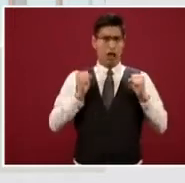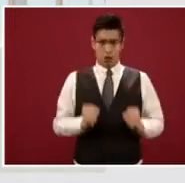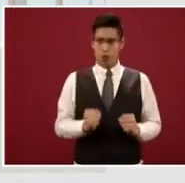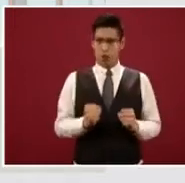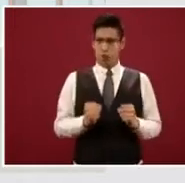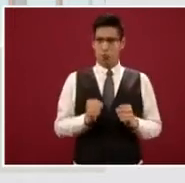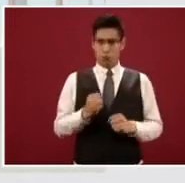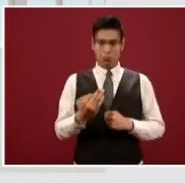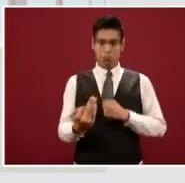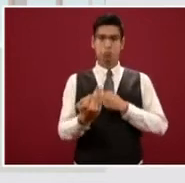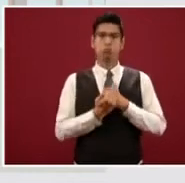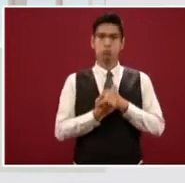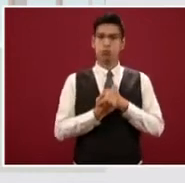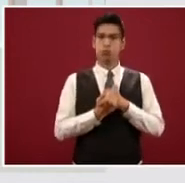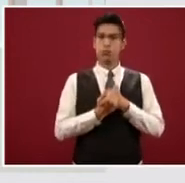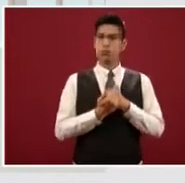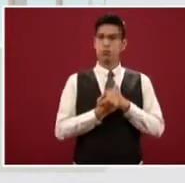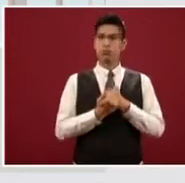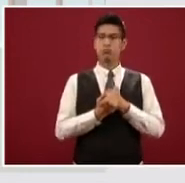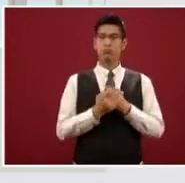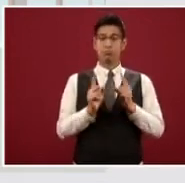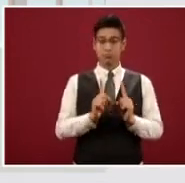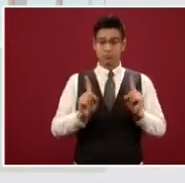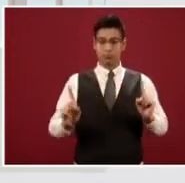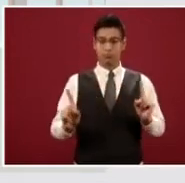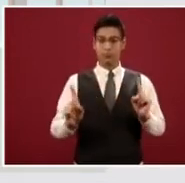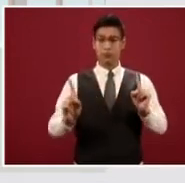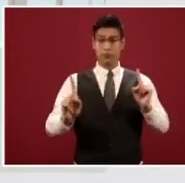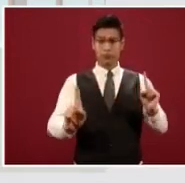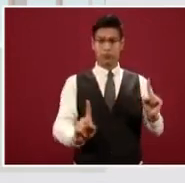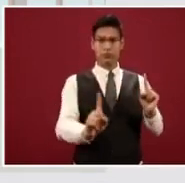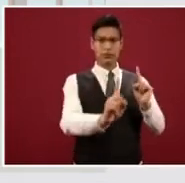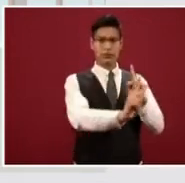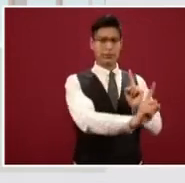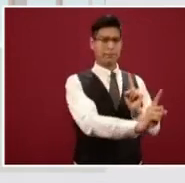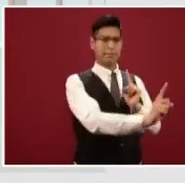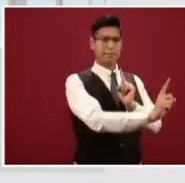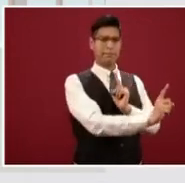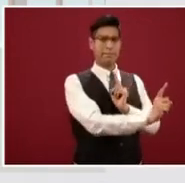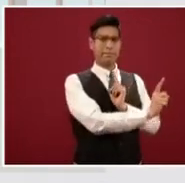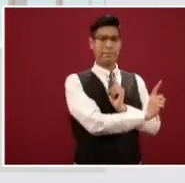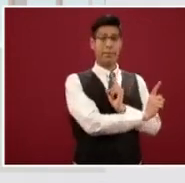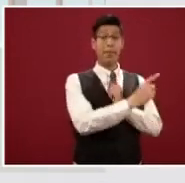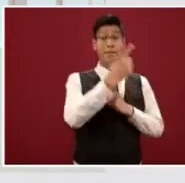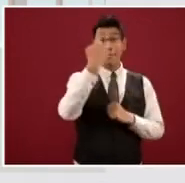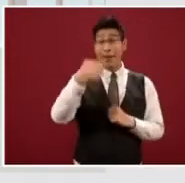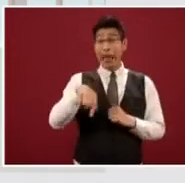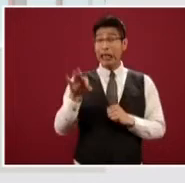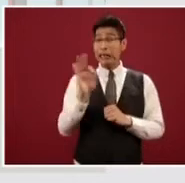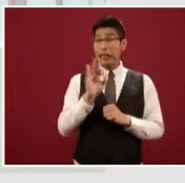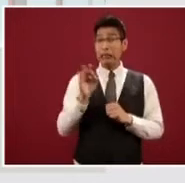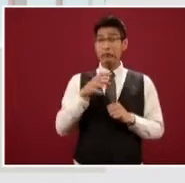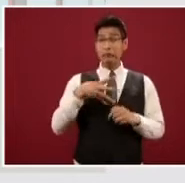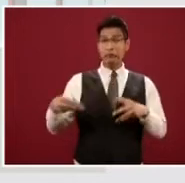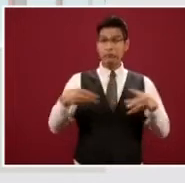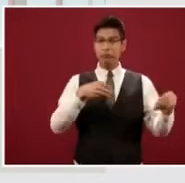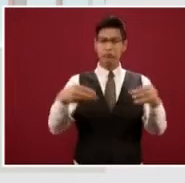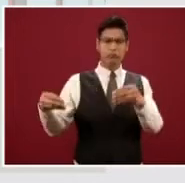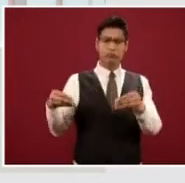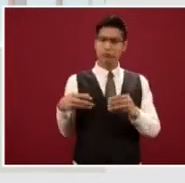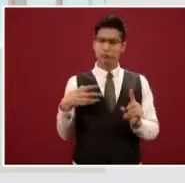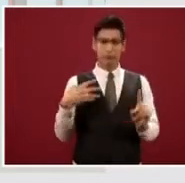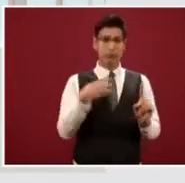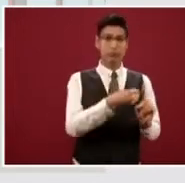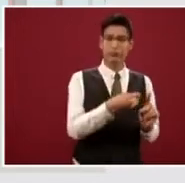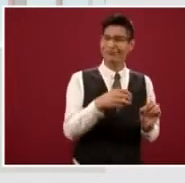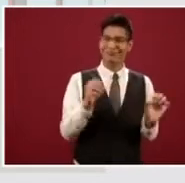las personas para poder mitigar o disminuir la probabilidad de contagios que podemos tener,